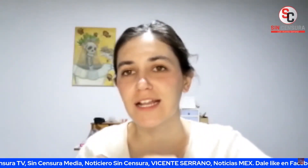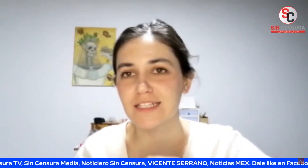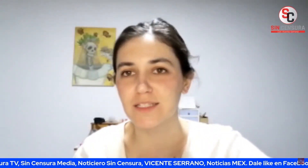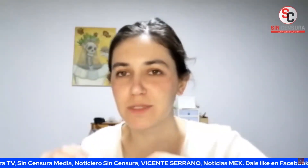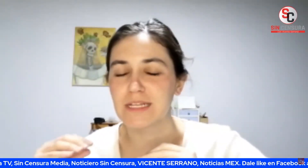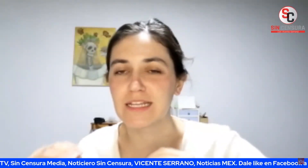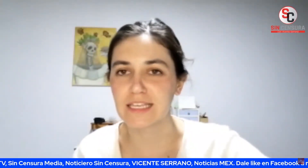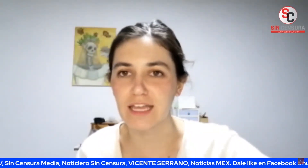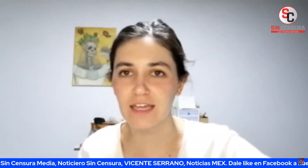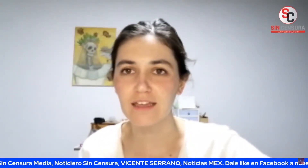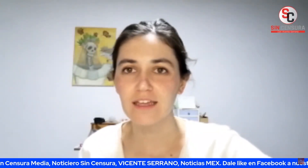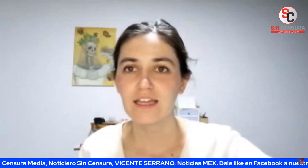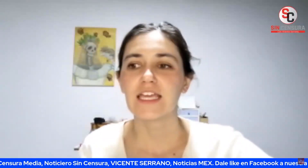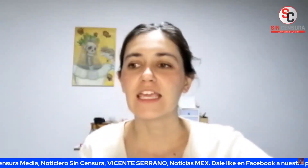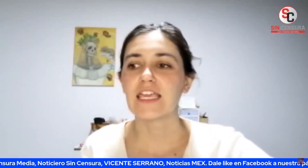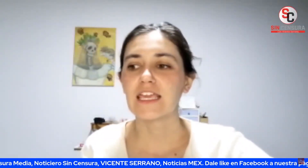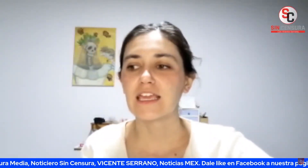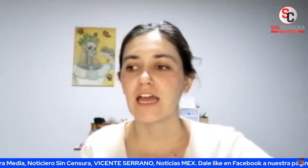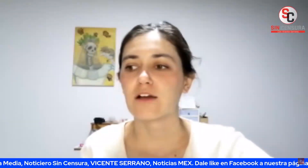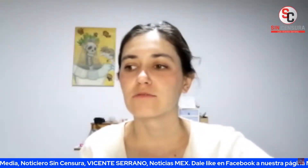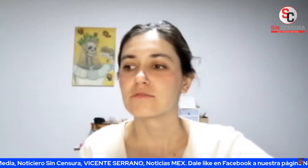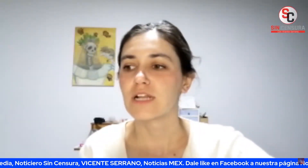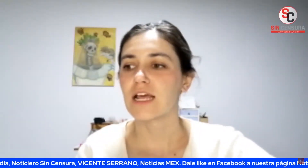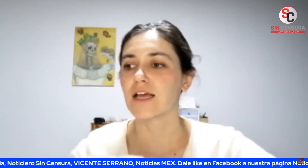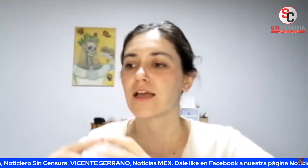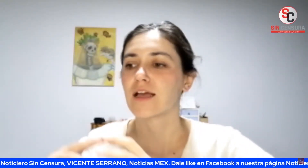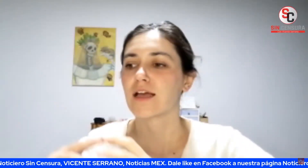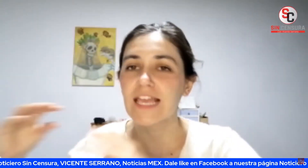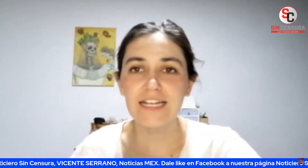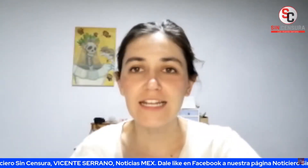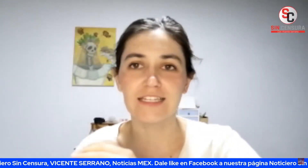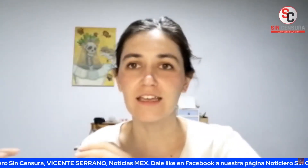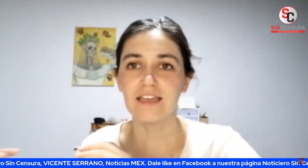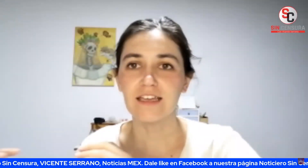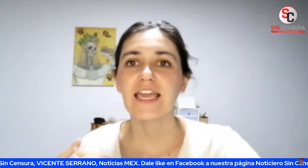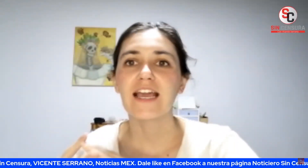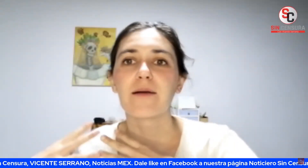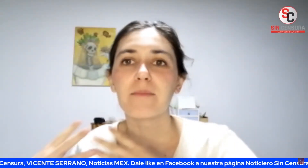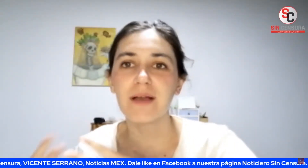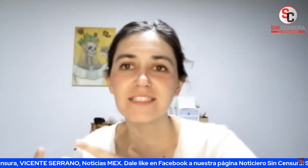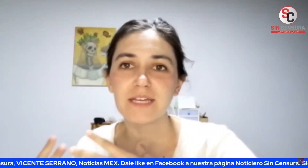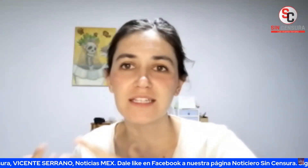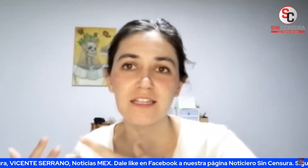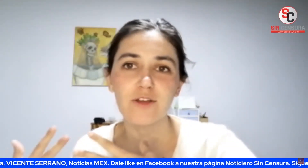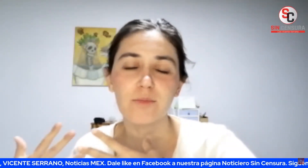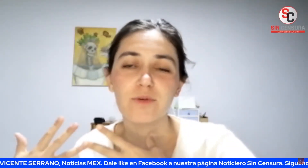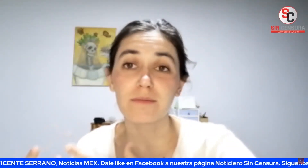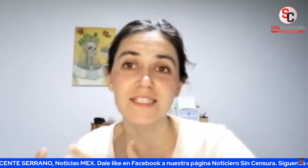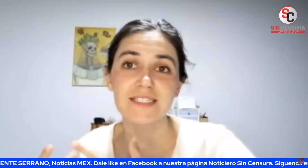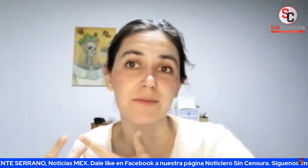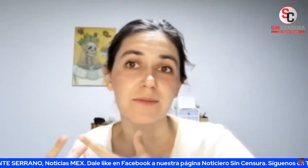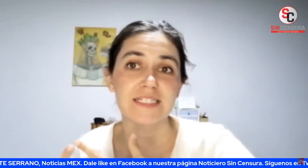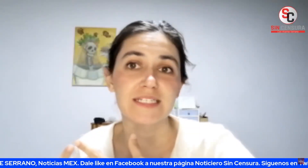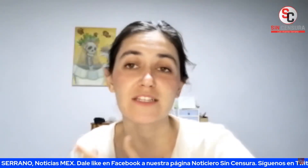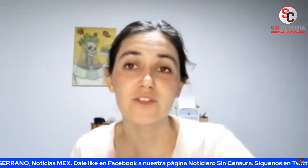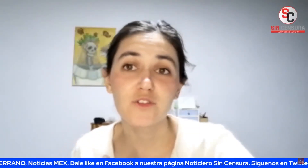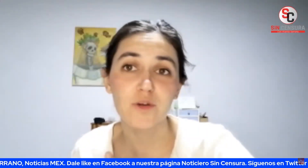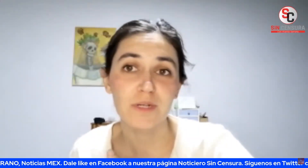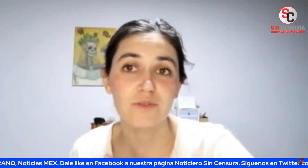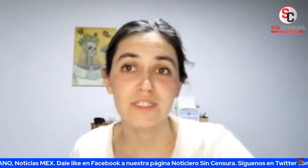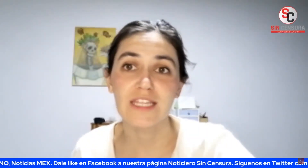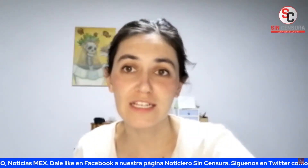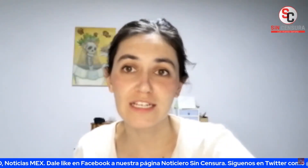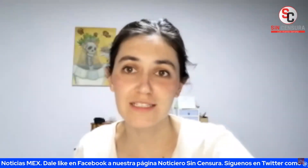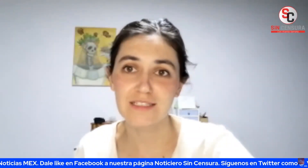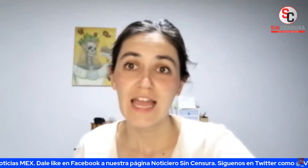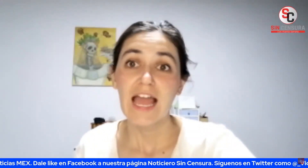a una clase privilegiada y a una élite que jamás había tenido problemas de representación sobre